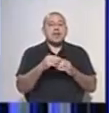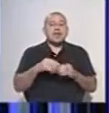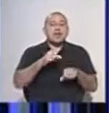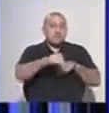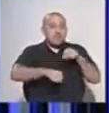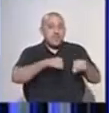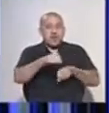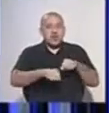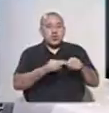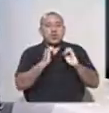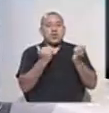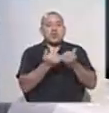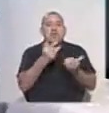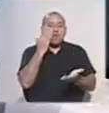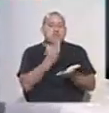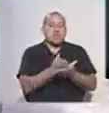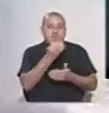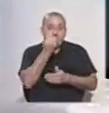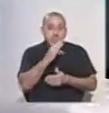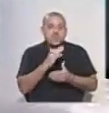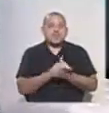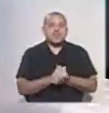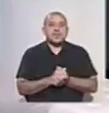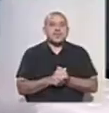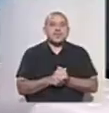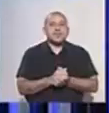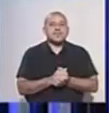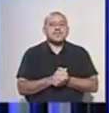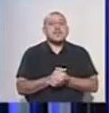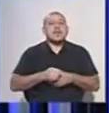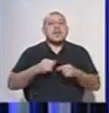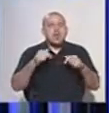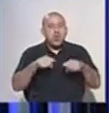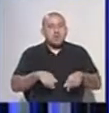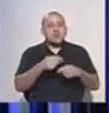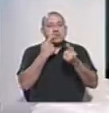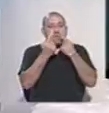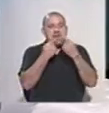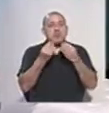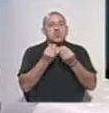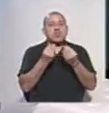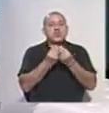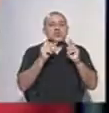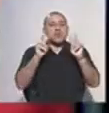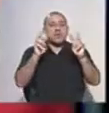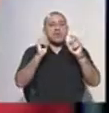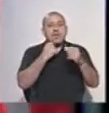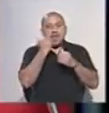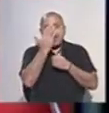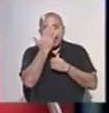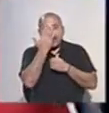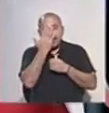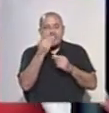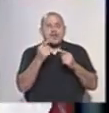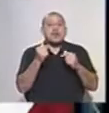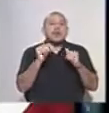siempre al final están las mejores, o sea que está bueno. Vamos a hablar bastante de carnaval hoy. Sí, tenemos y vamos a tratar